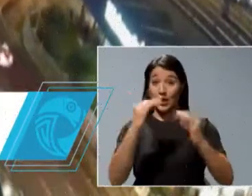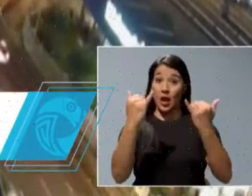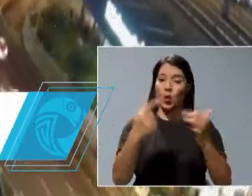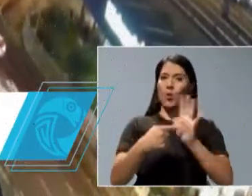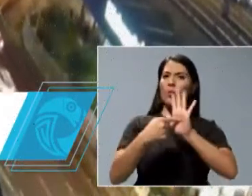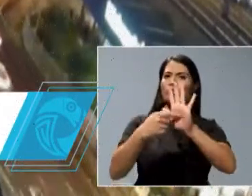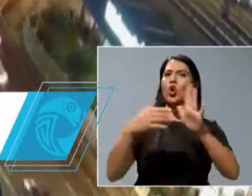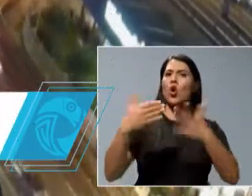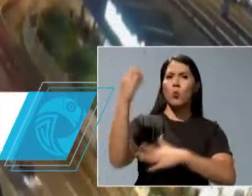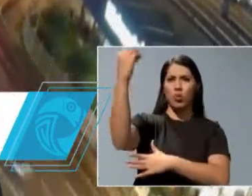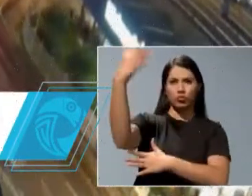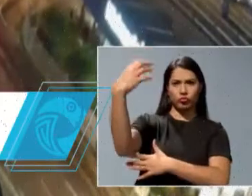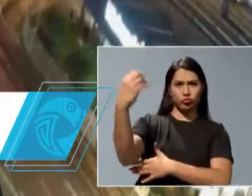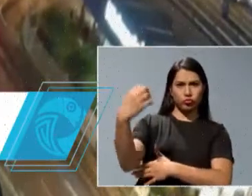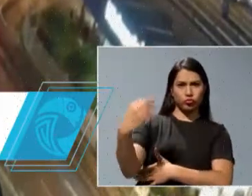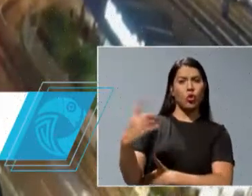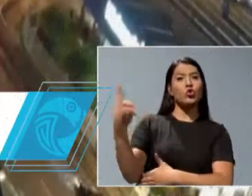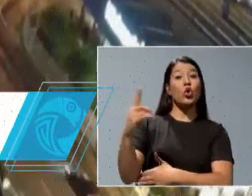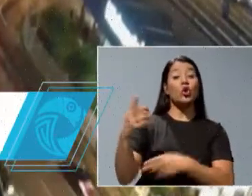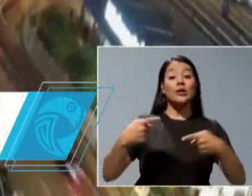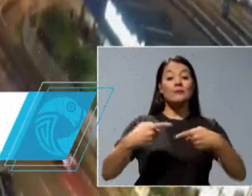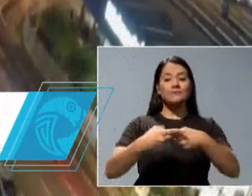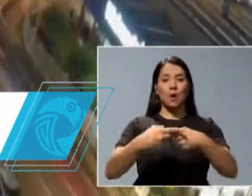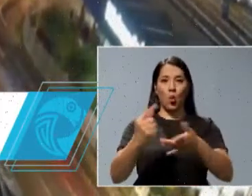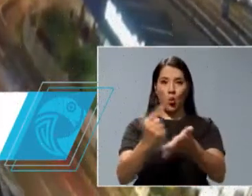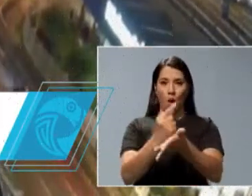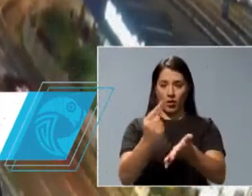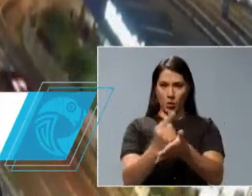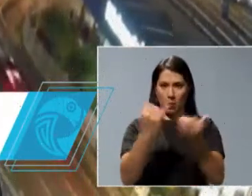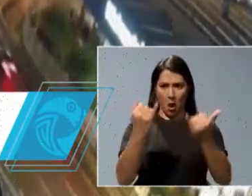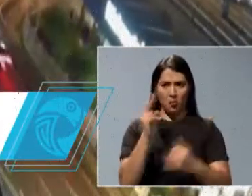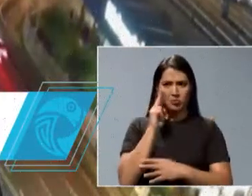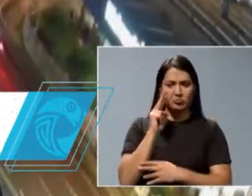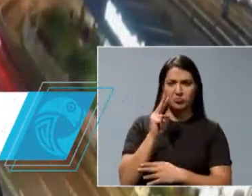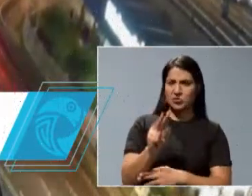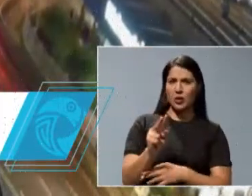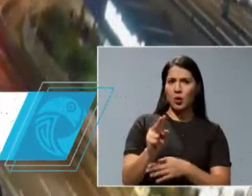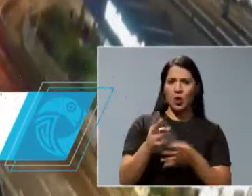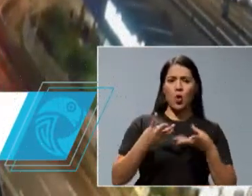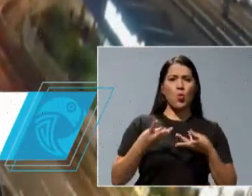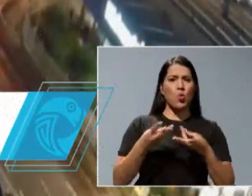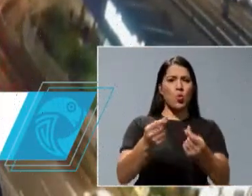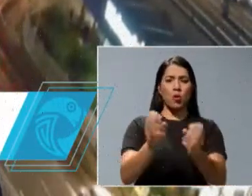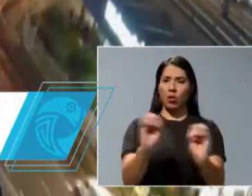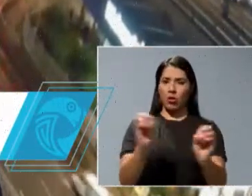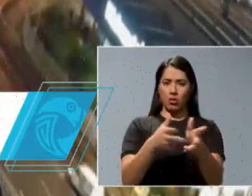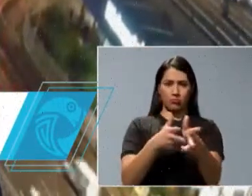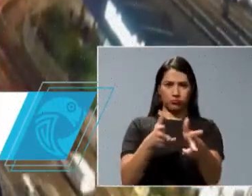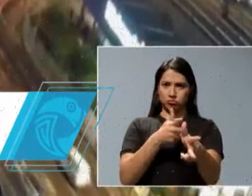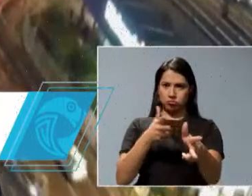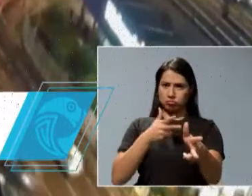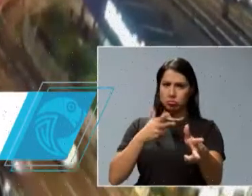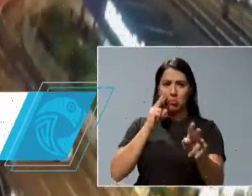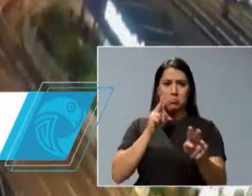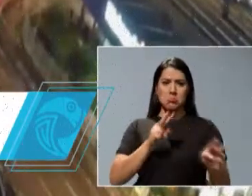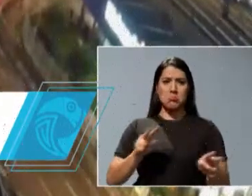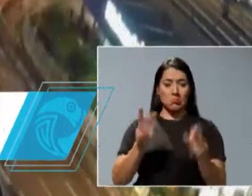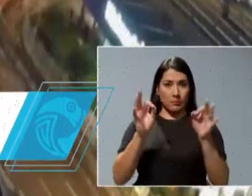los semáforos en el cruce de Guadalupe. A esta hora se reporta tránsito fluido y una buena